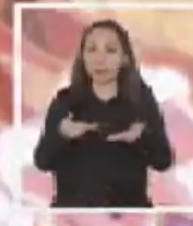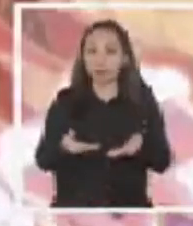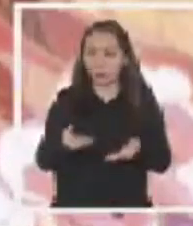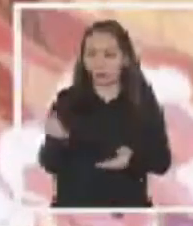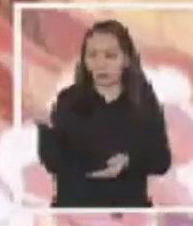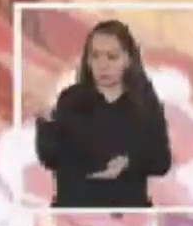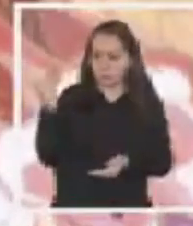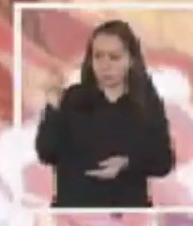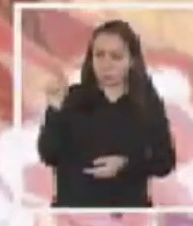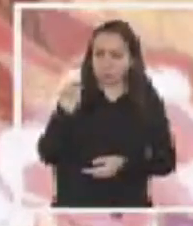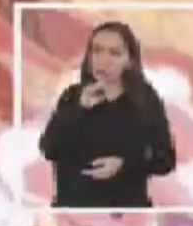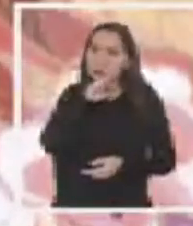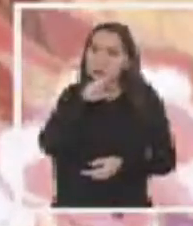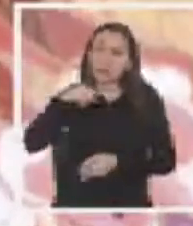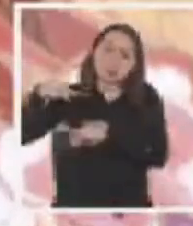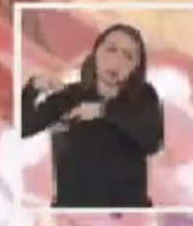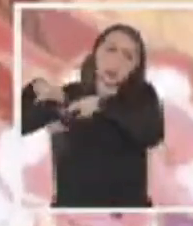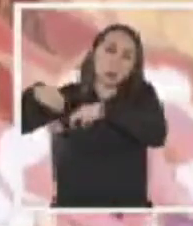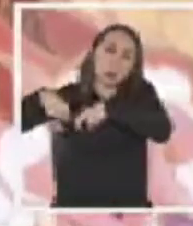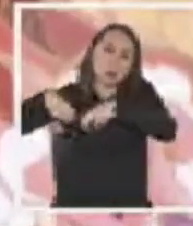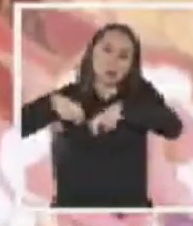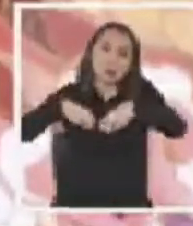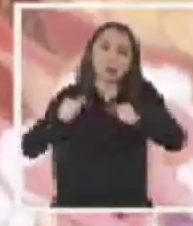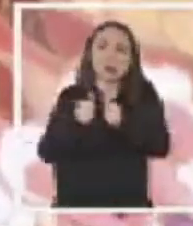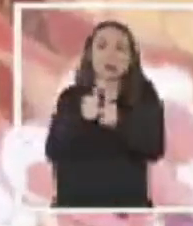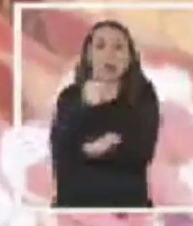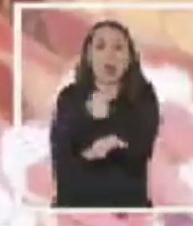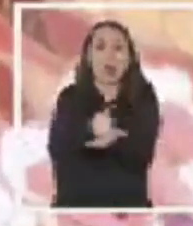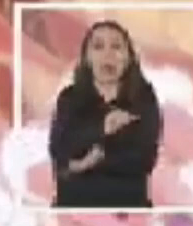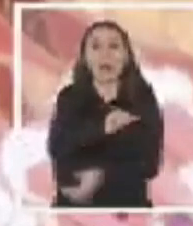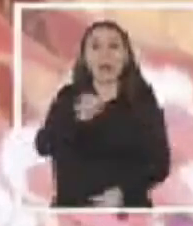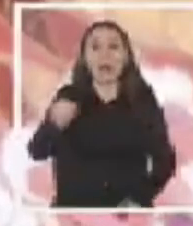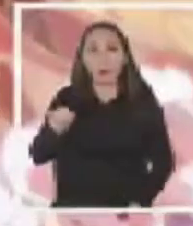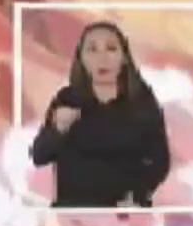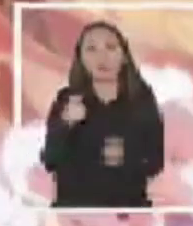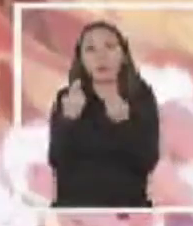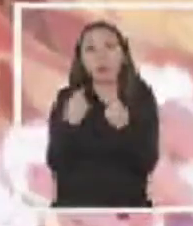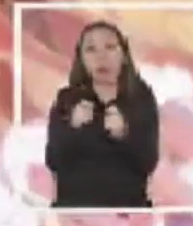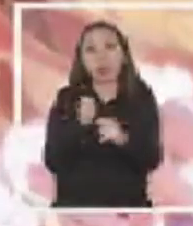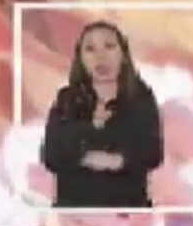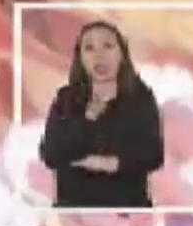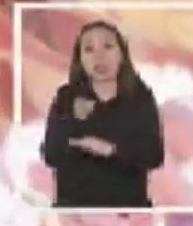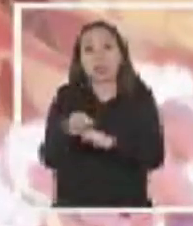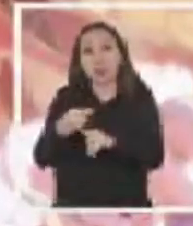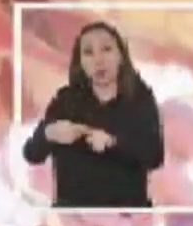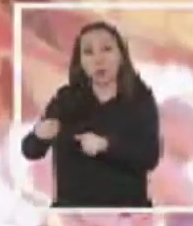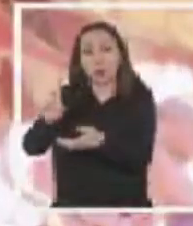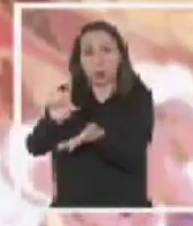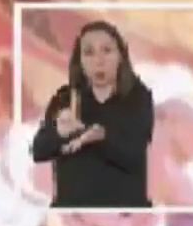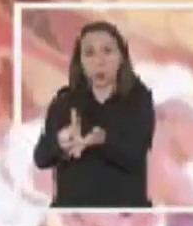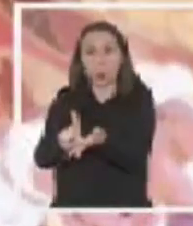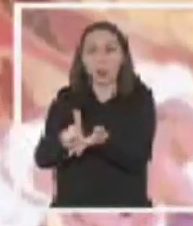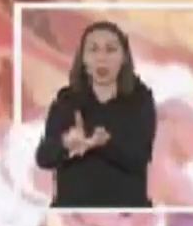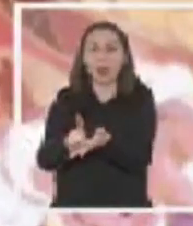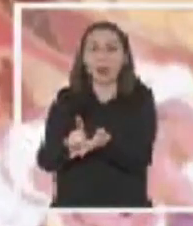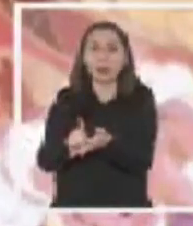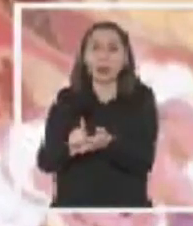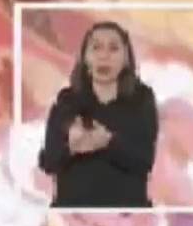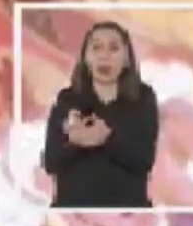hace unos minutos caminábamos por por acá con el alcalde después vamos a tratar de ir a alguna otra parte para